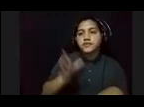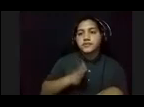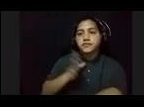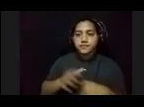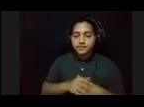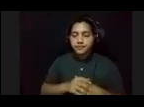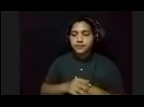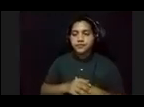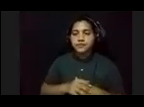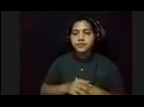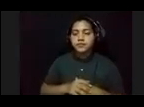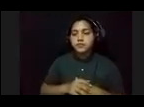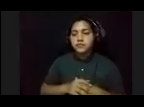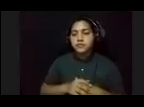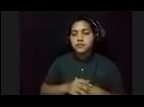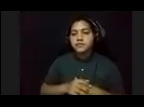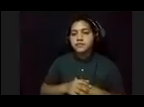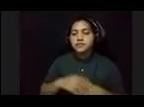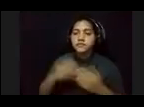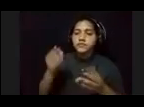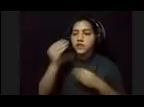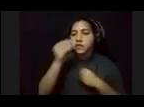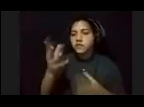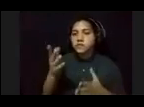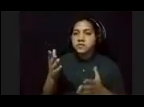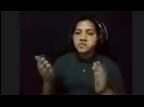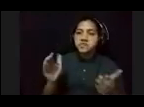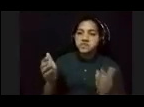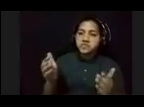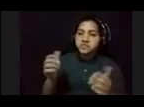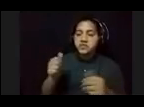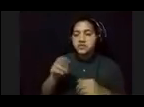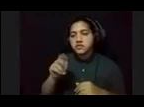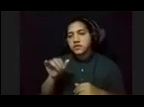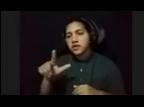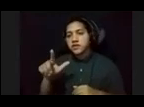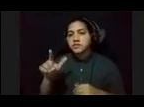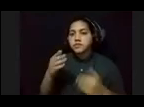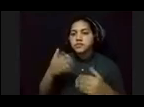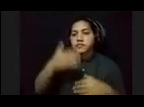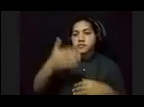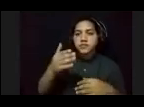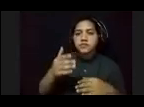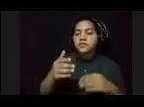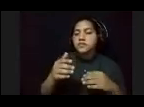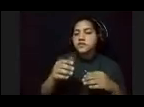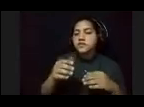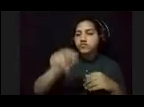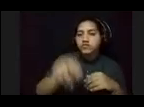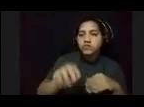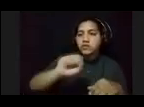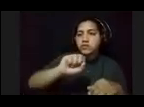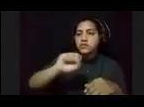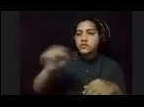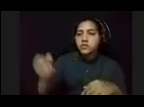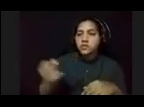Según los datos consultados por Aníbal Sepúlveda, el frente del norte de la ciudad de San Juan quedó establecido entre